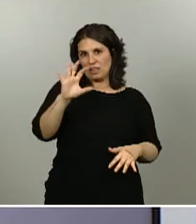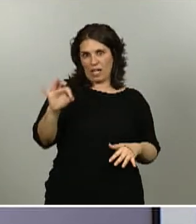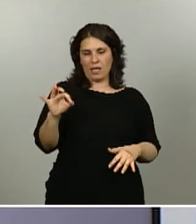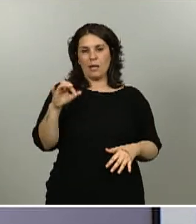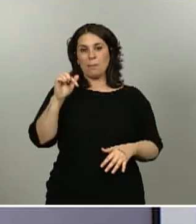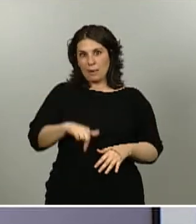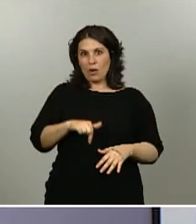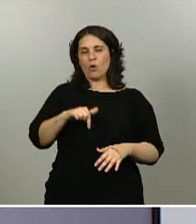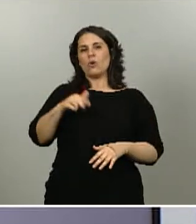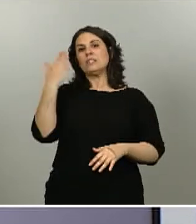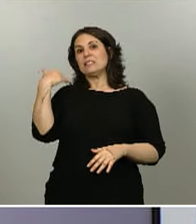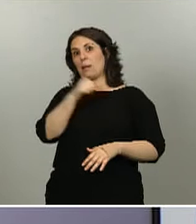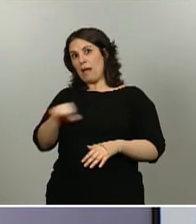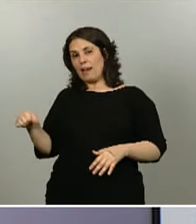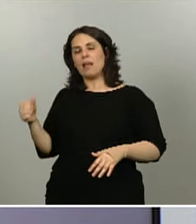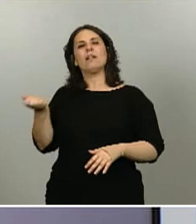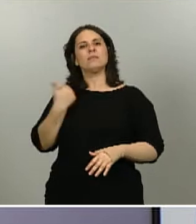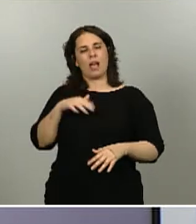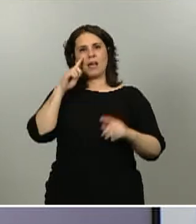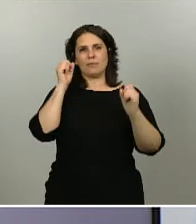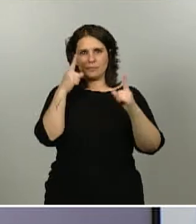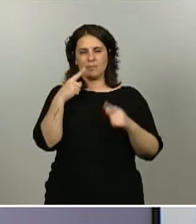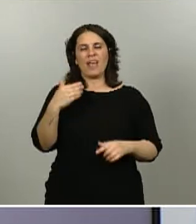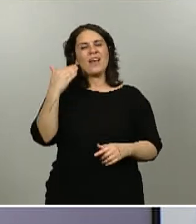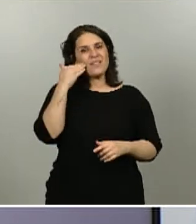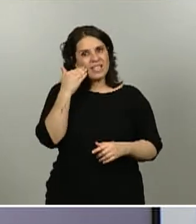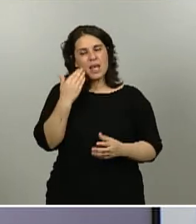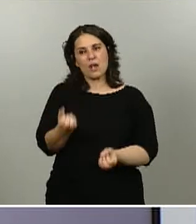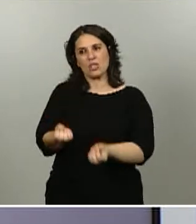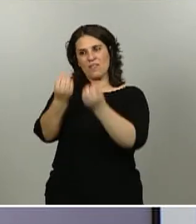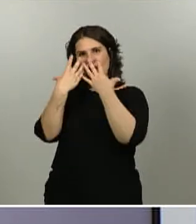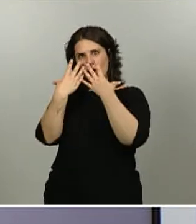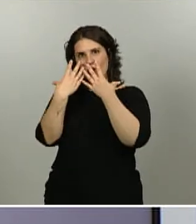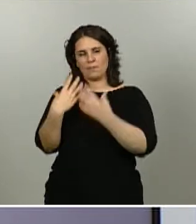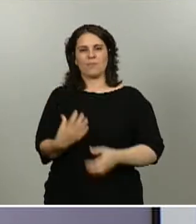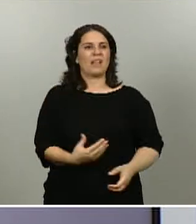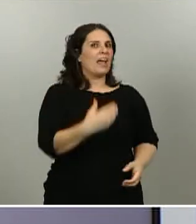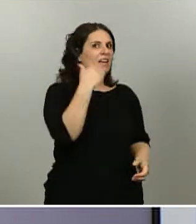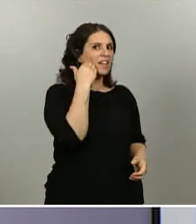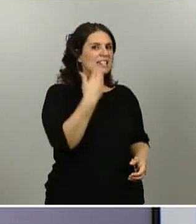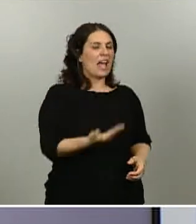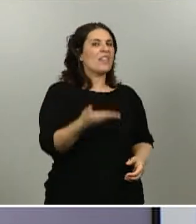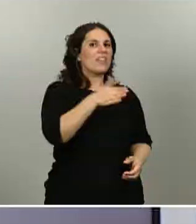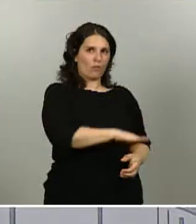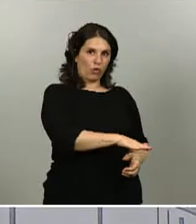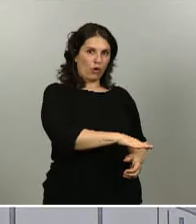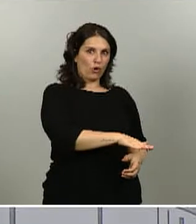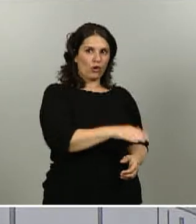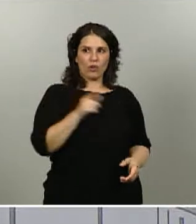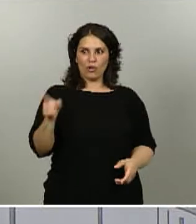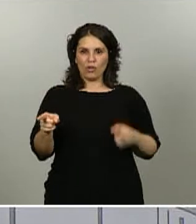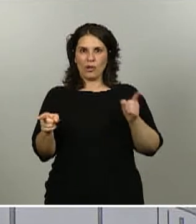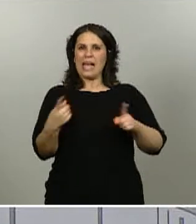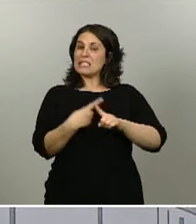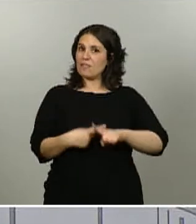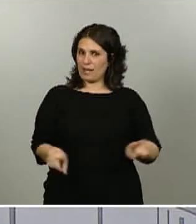ya hemos estado viendo que la fecha de notificación y las fechas de defunción no eran lo mismo. Y